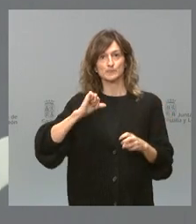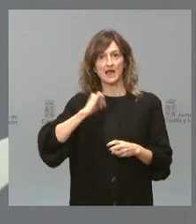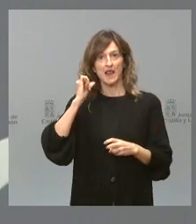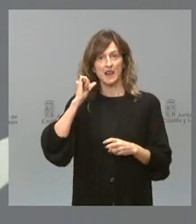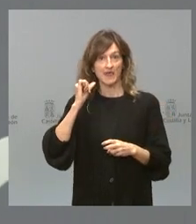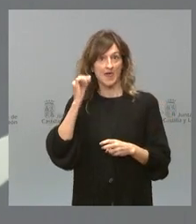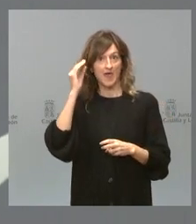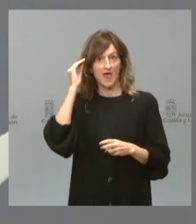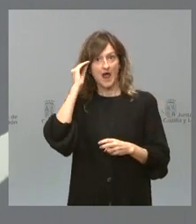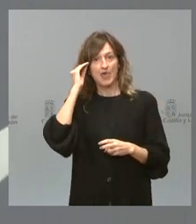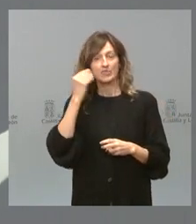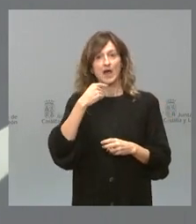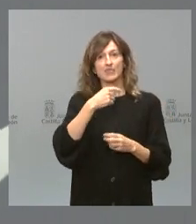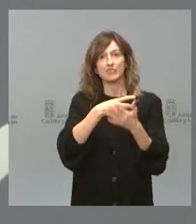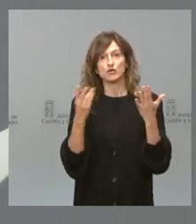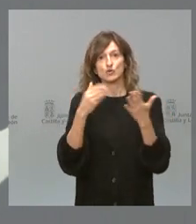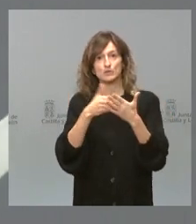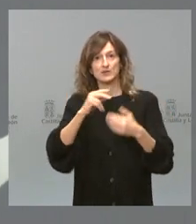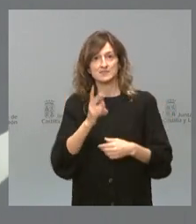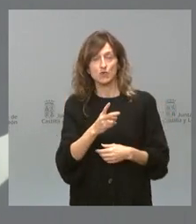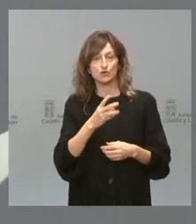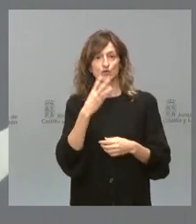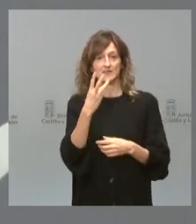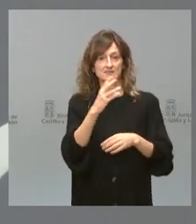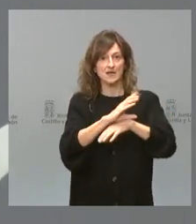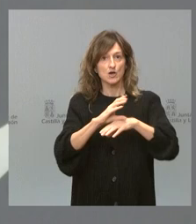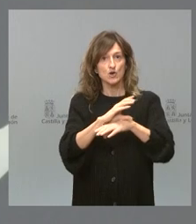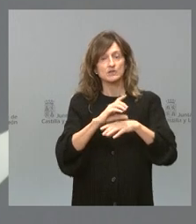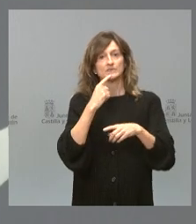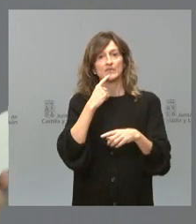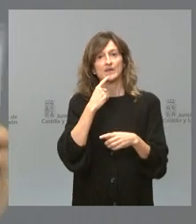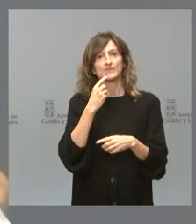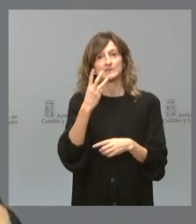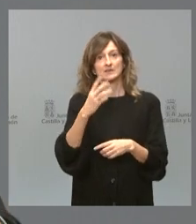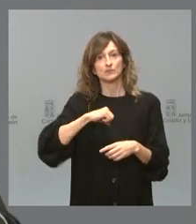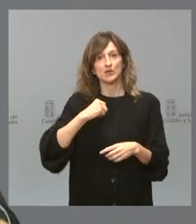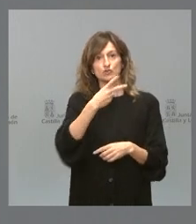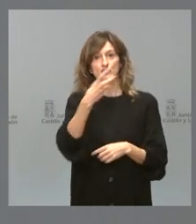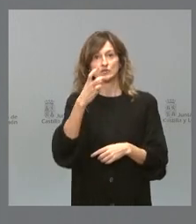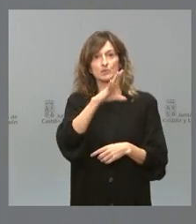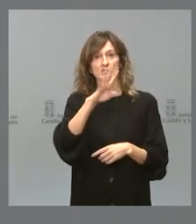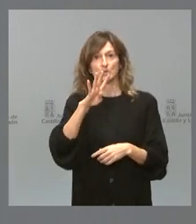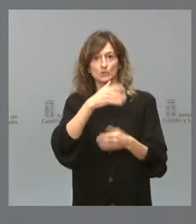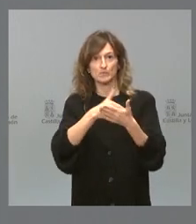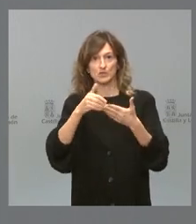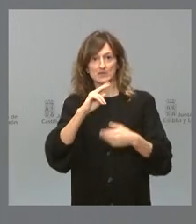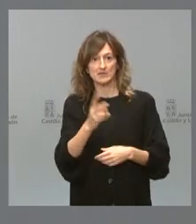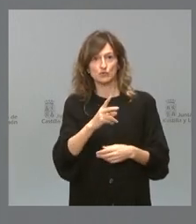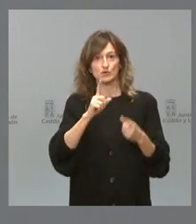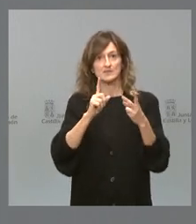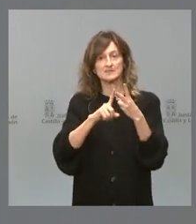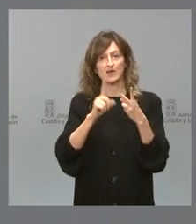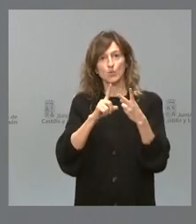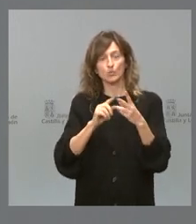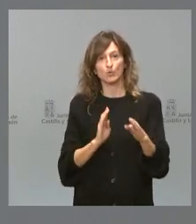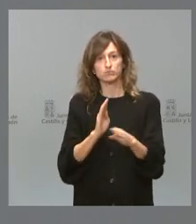por importe de 118 millones de euros y en tres consejos de gobierno habríamos invertido en tres hospitales 254 millones de euros un segundo bloque de